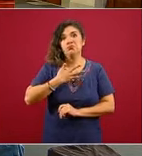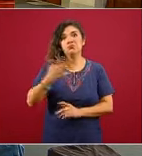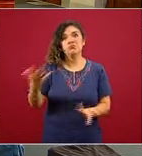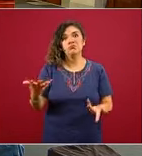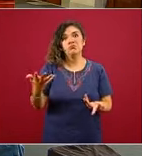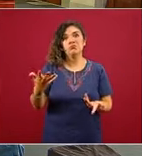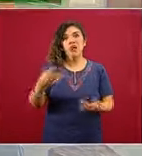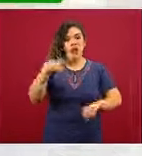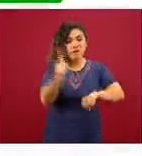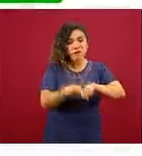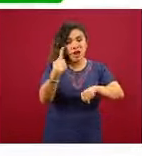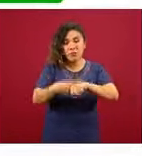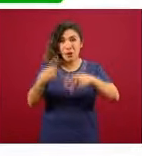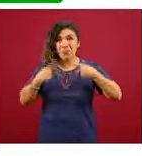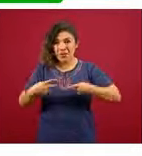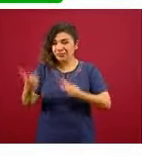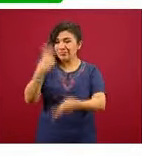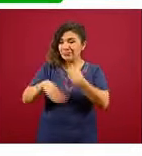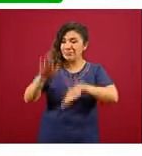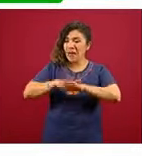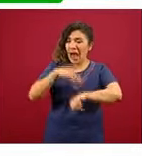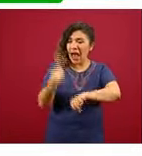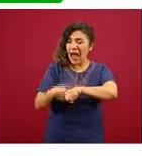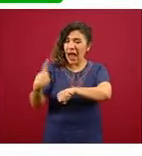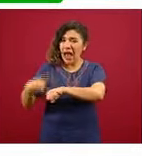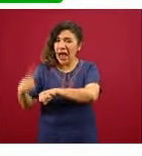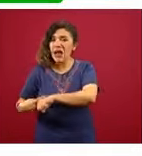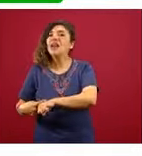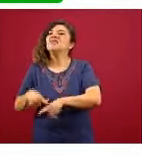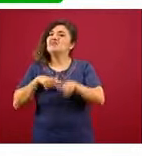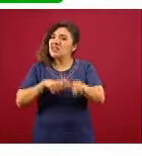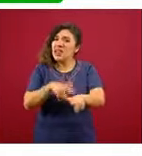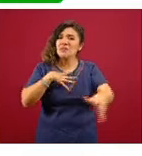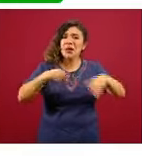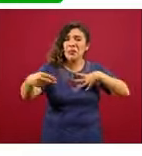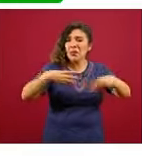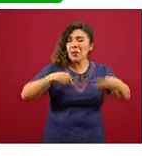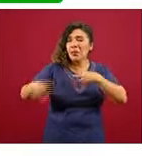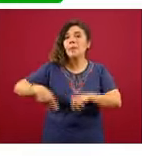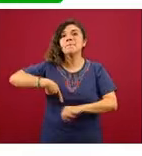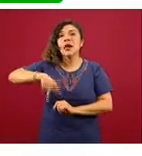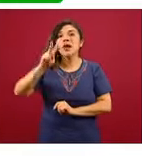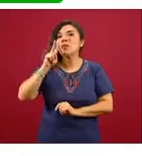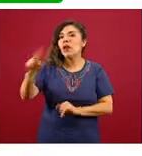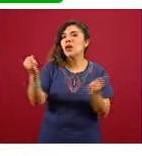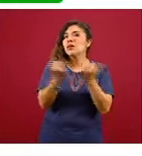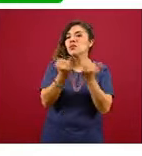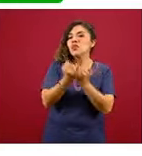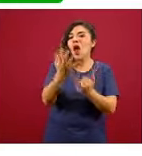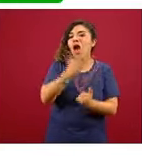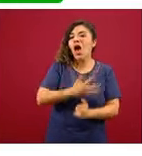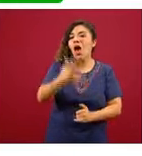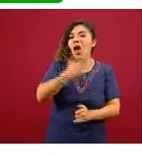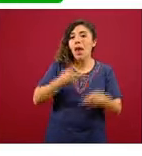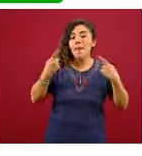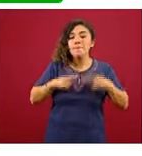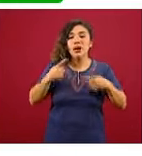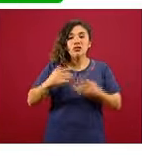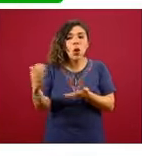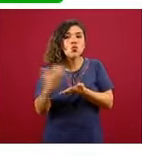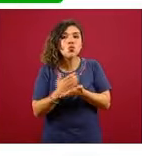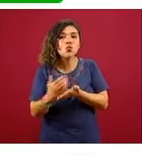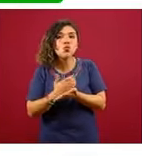estado enfermando las personas, la transmisión se ha mantenido, pero también así vemos como la pendiente de las personas que